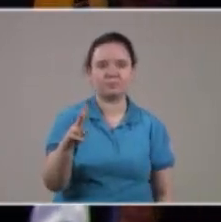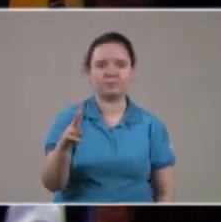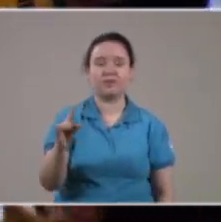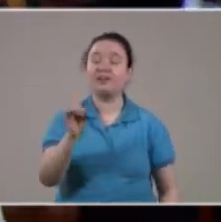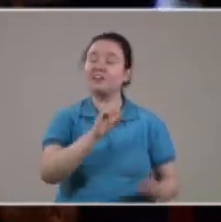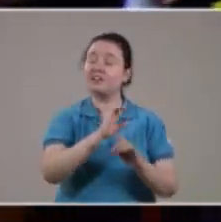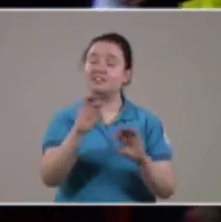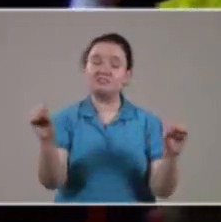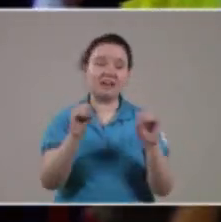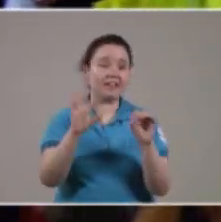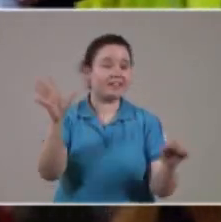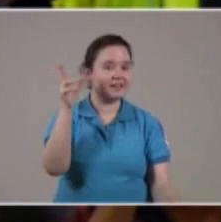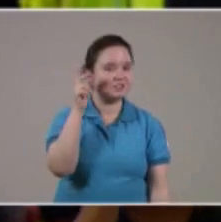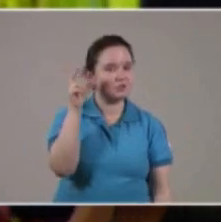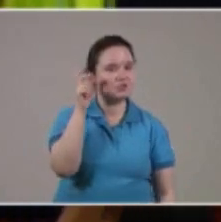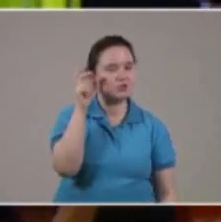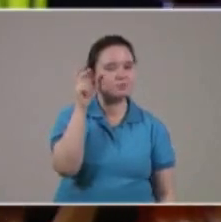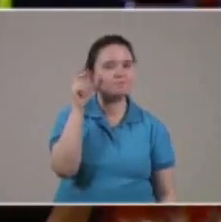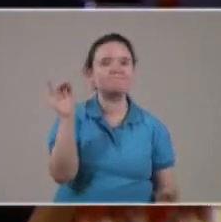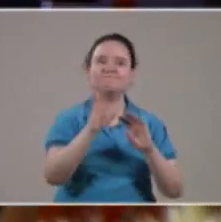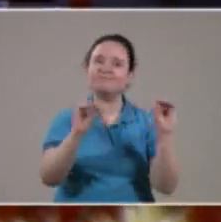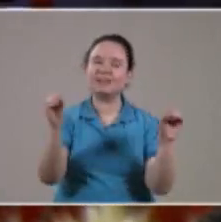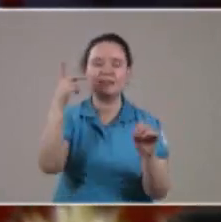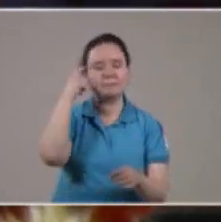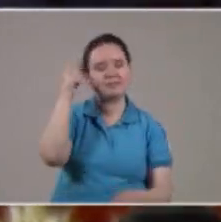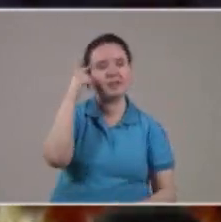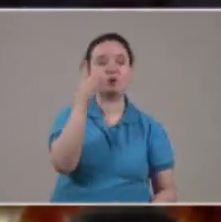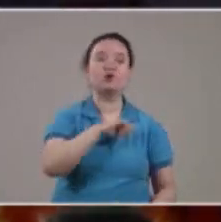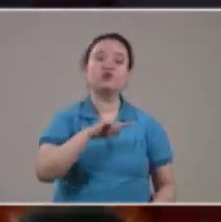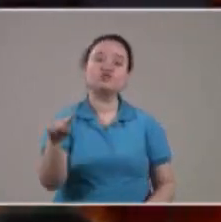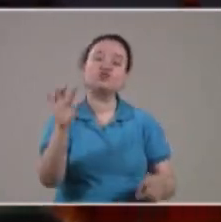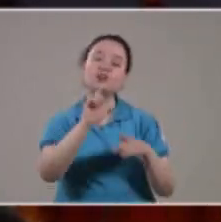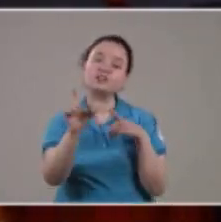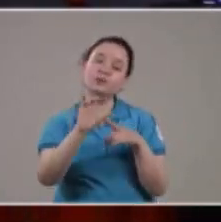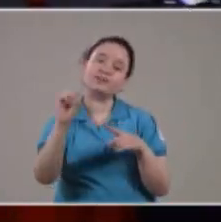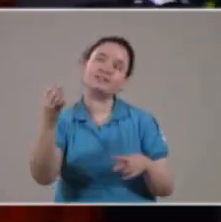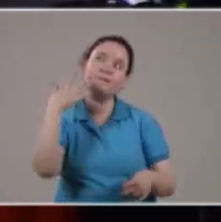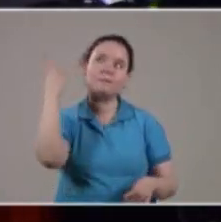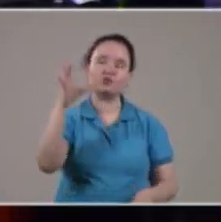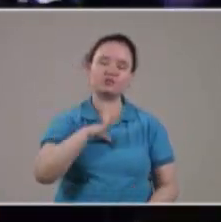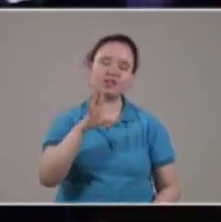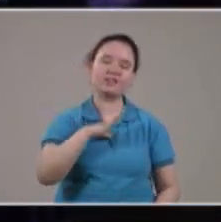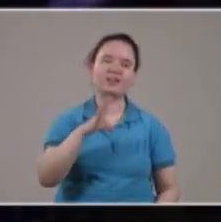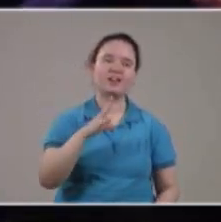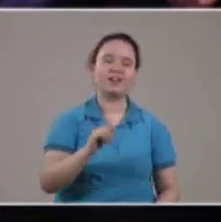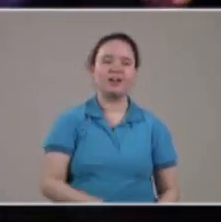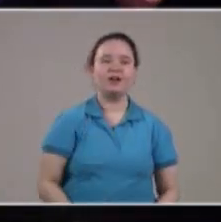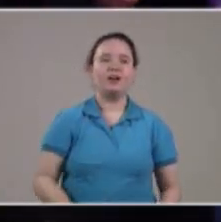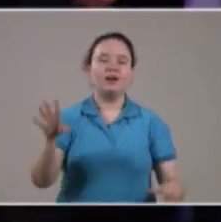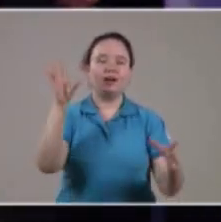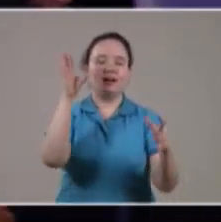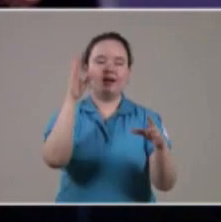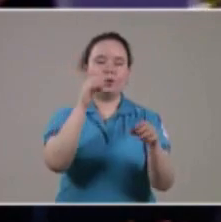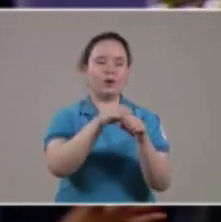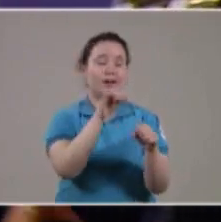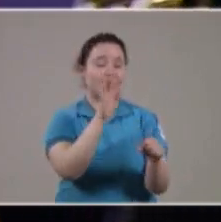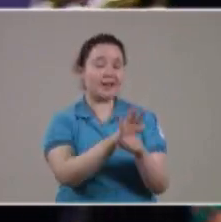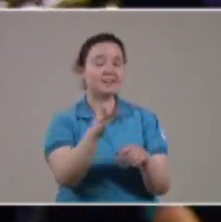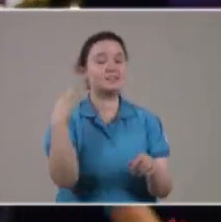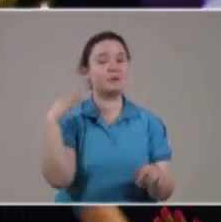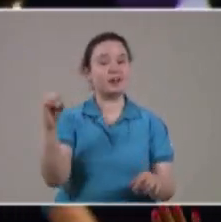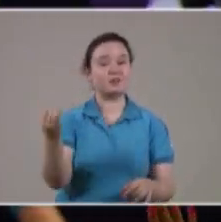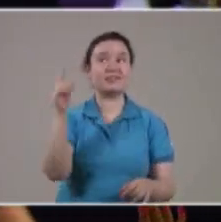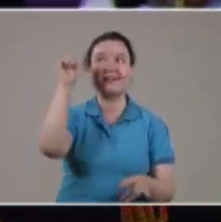ni oído oyó, ni ha subido a corazón de hombre, son las que Dios tiene reservadas para los que le amamos y nos las